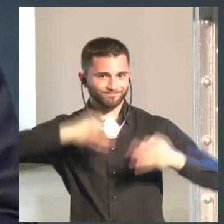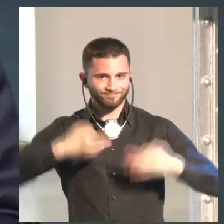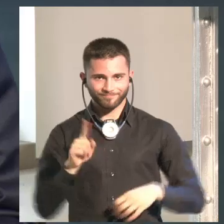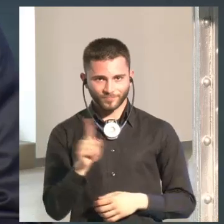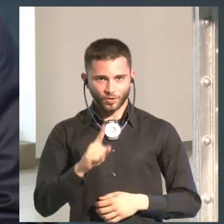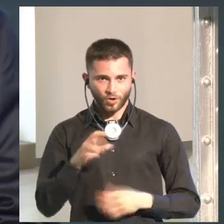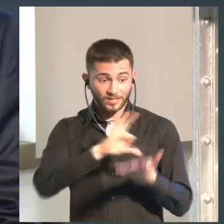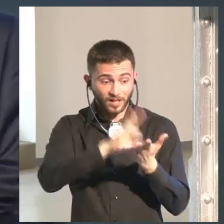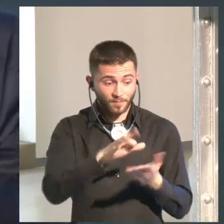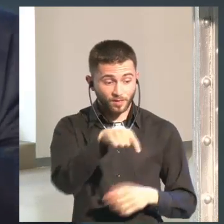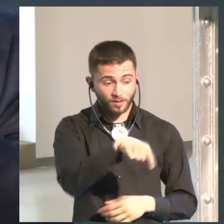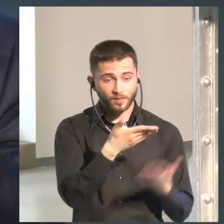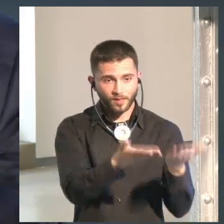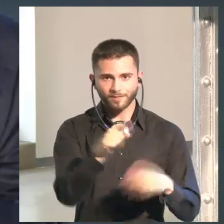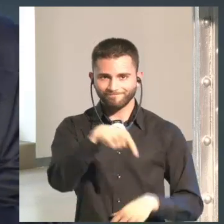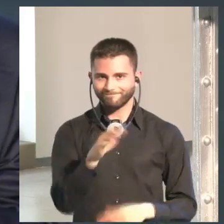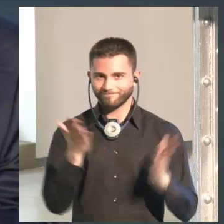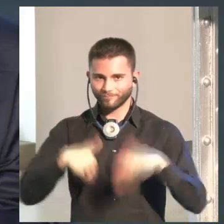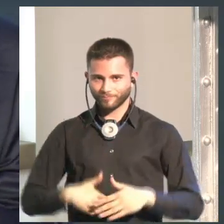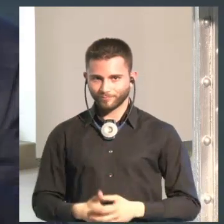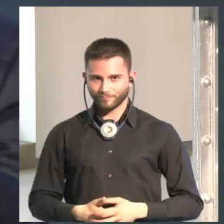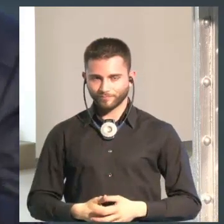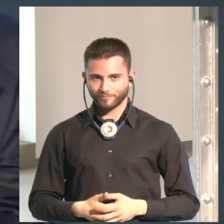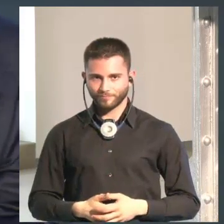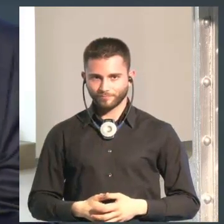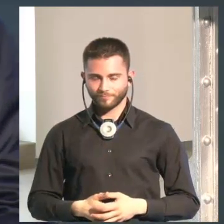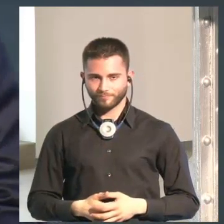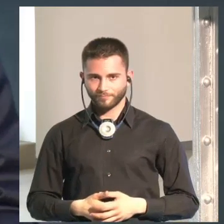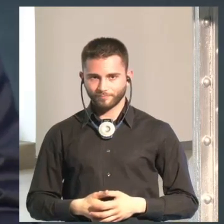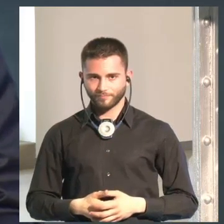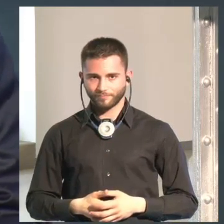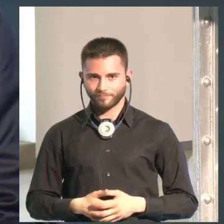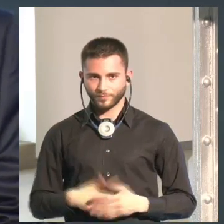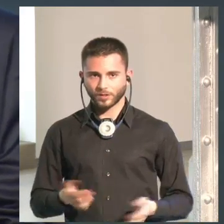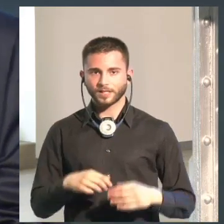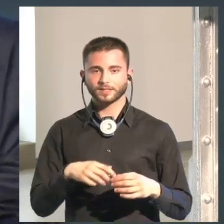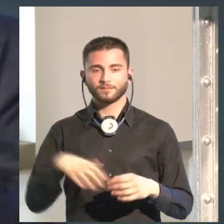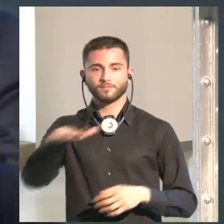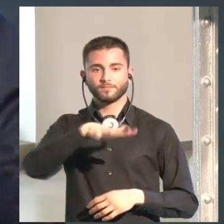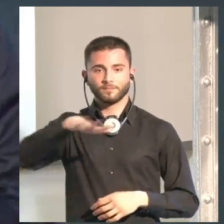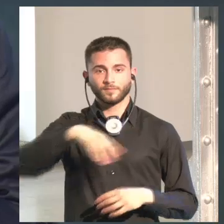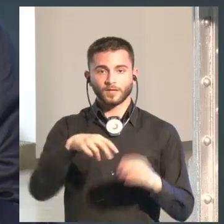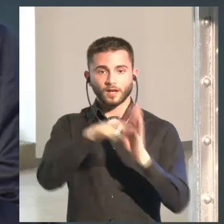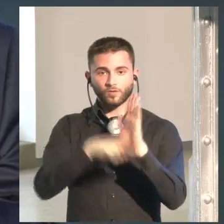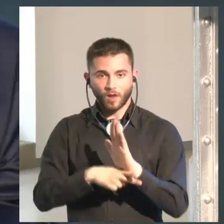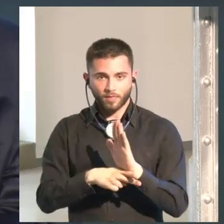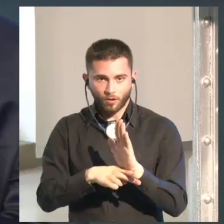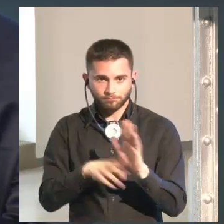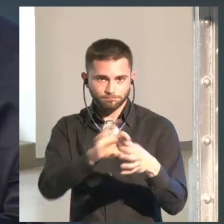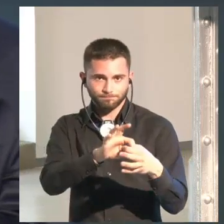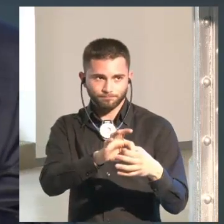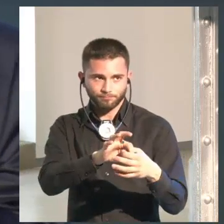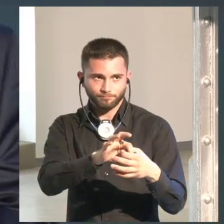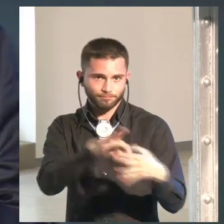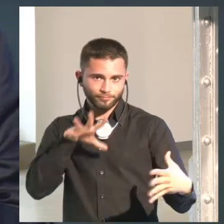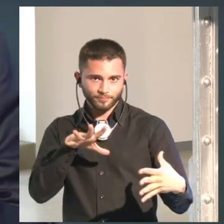servicio. Por lo tanto, no es fácil que sean alcanzados por la regulación local. Por lo tanto, el usuario no está protegido en